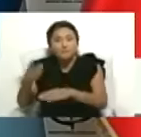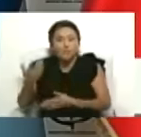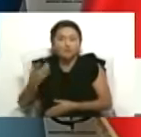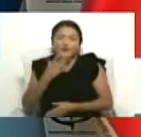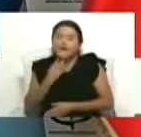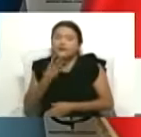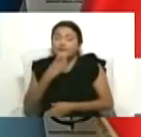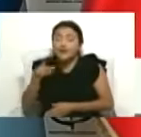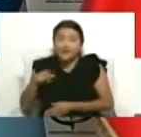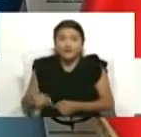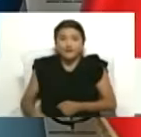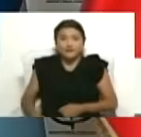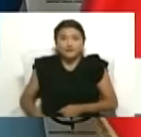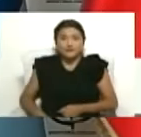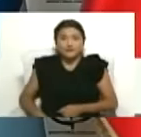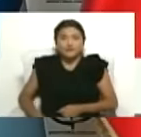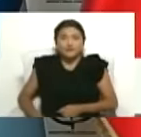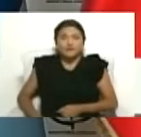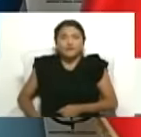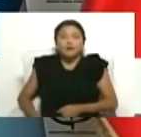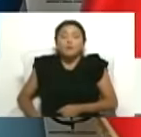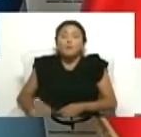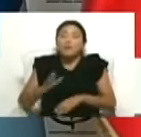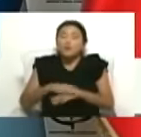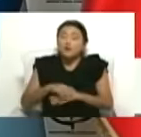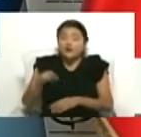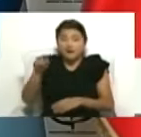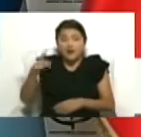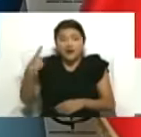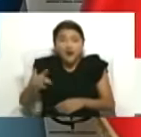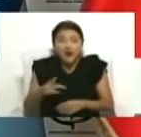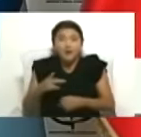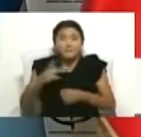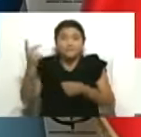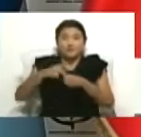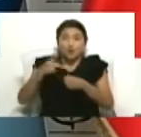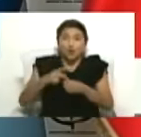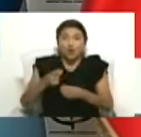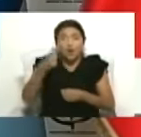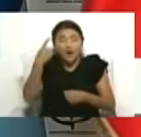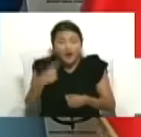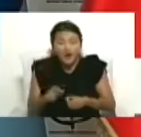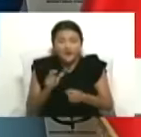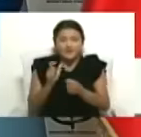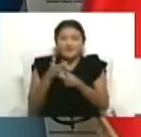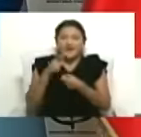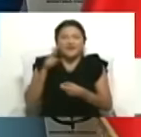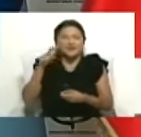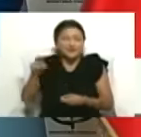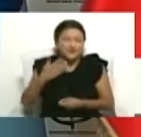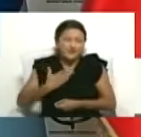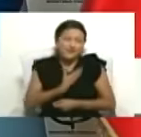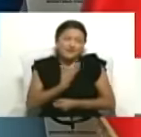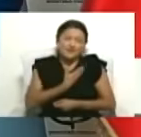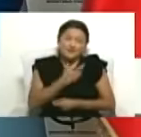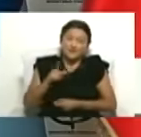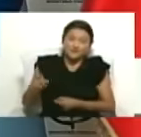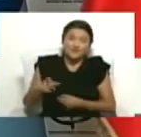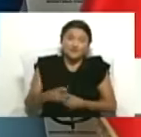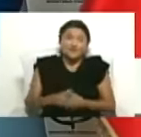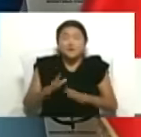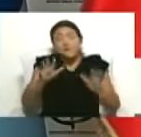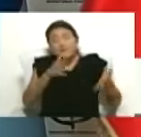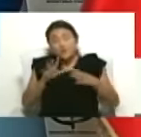Es porque ahí hay yacimientos de gas y petróleo que existen en la cuenca del Levante, que tienen un valor neto